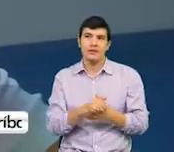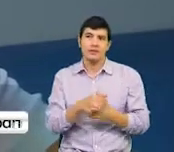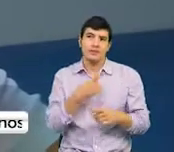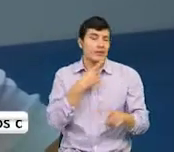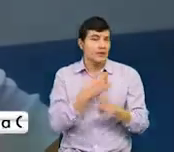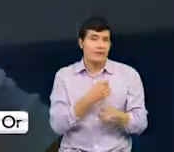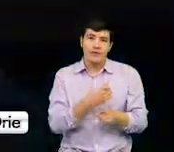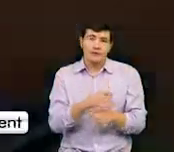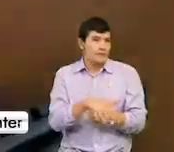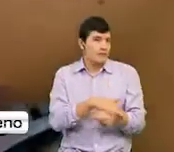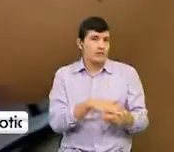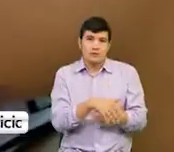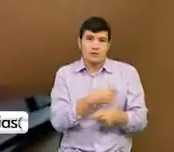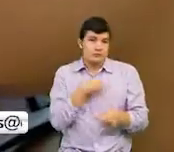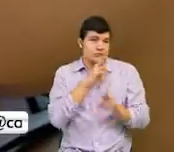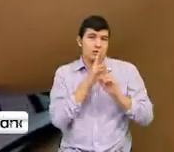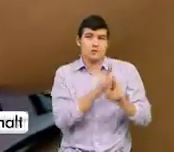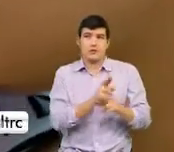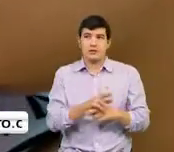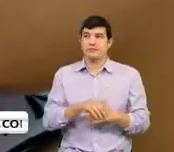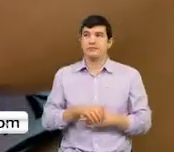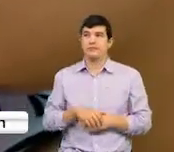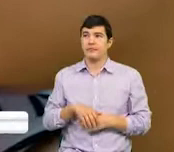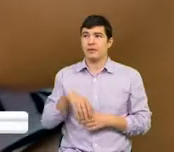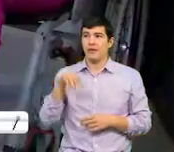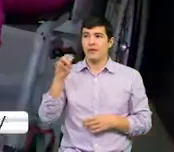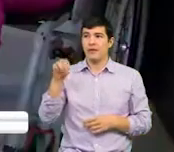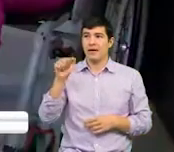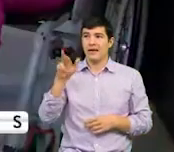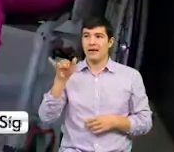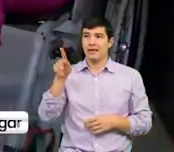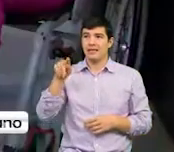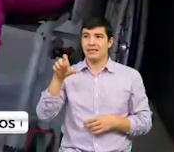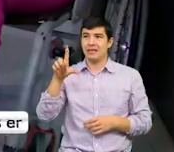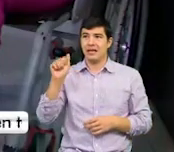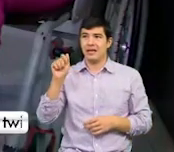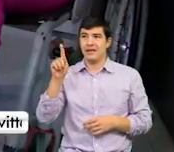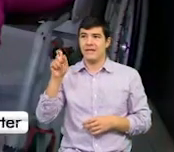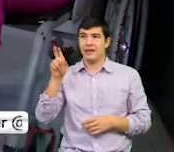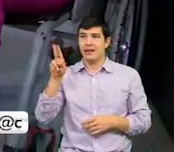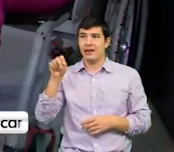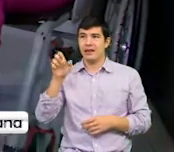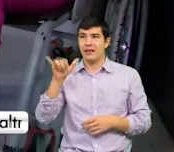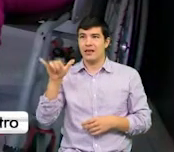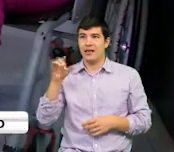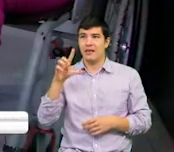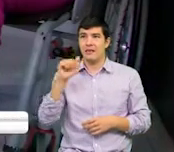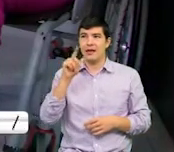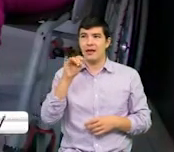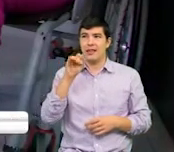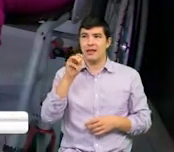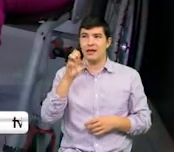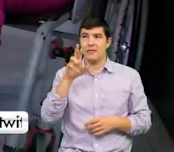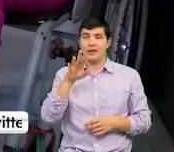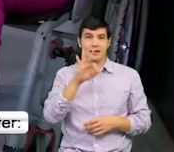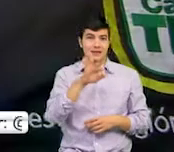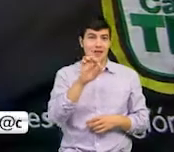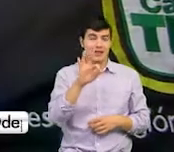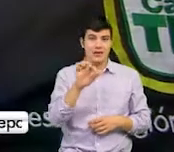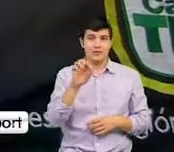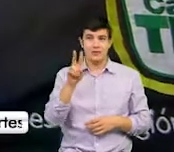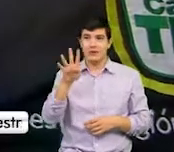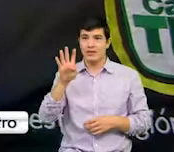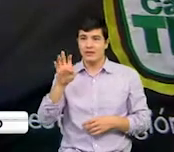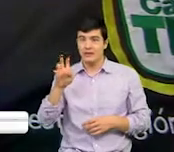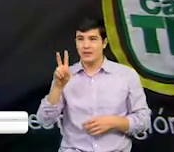de responder. Marisela, Yuri, Yasmín, Ferney y Vladimir, de 38, 29,